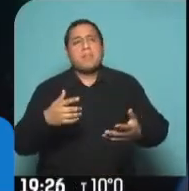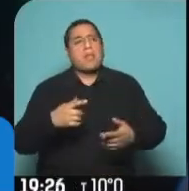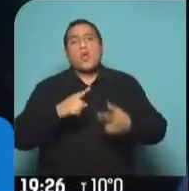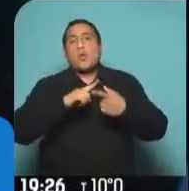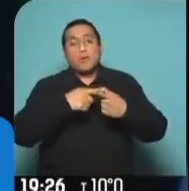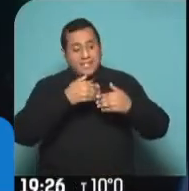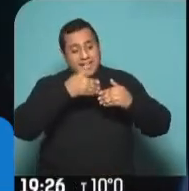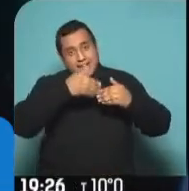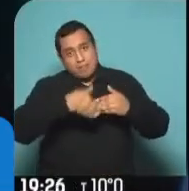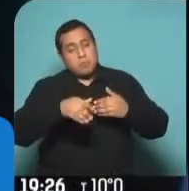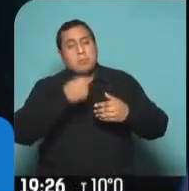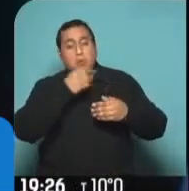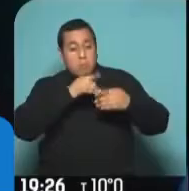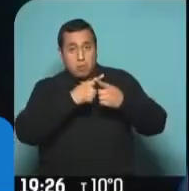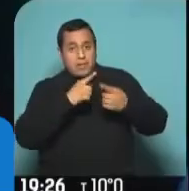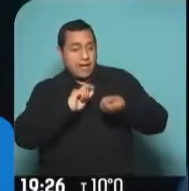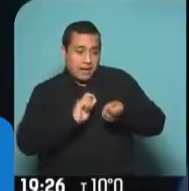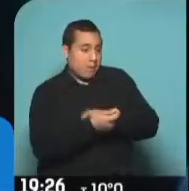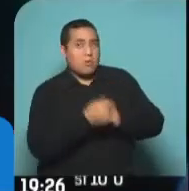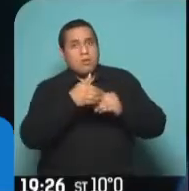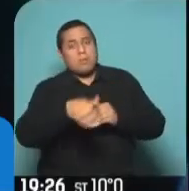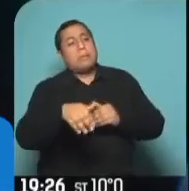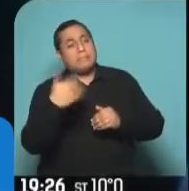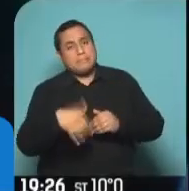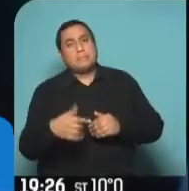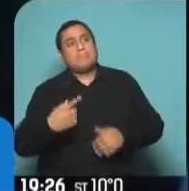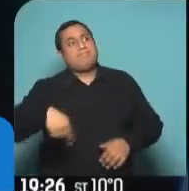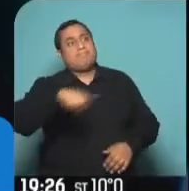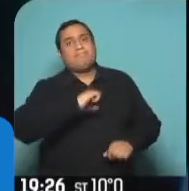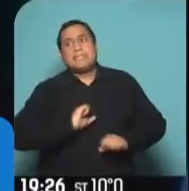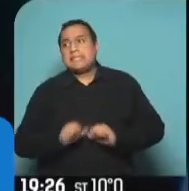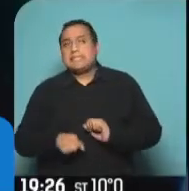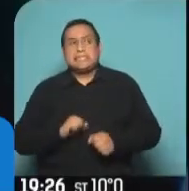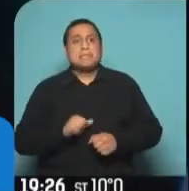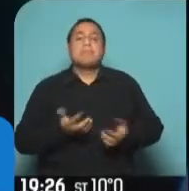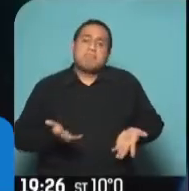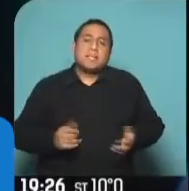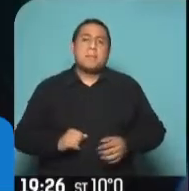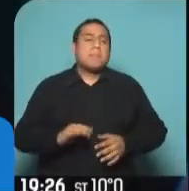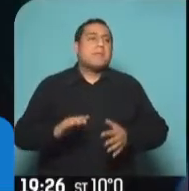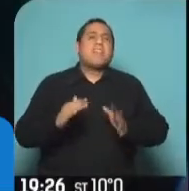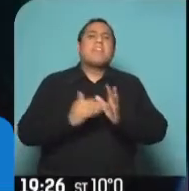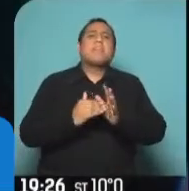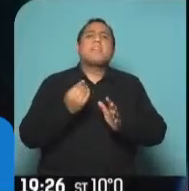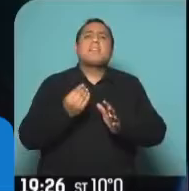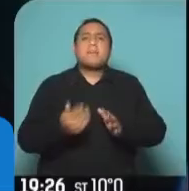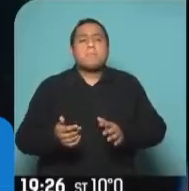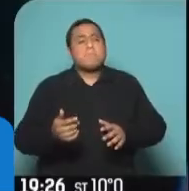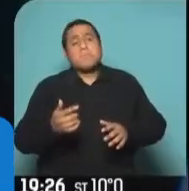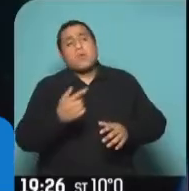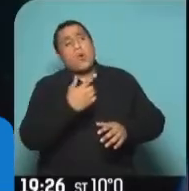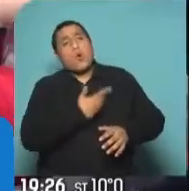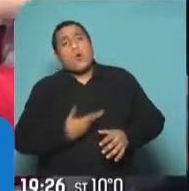siempre son riesgosos, podemos tener un poquito más de nerviosismo. Yo creo que depende mucho de la capacidad del gobierno